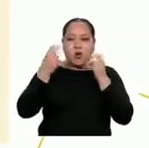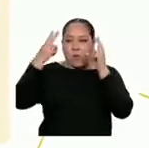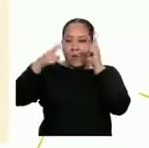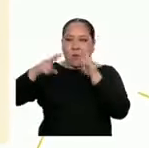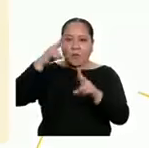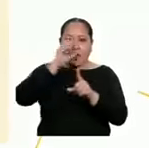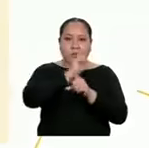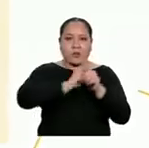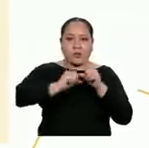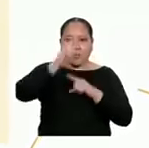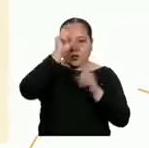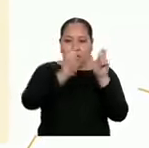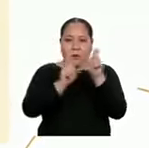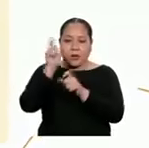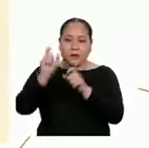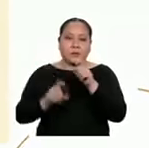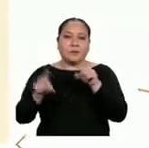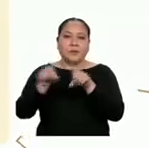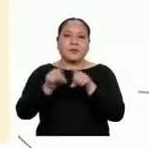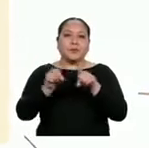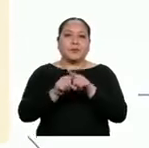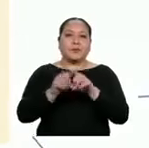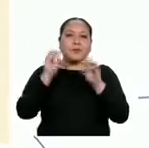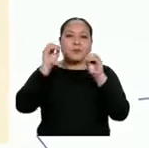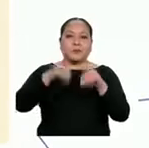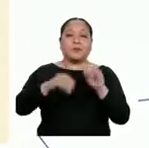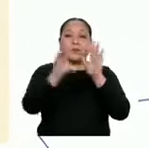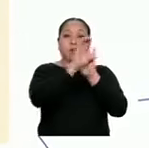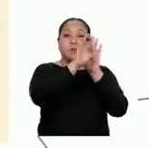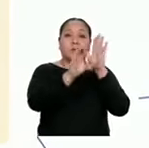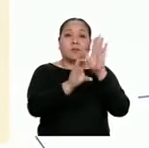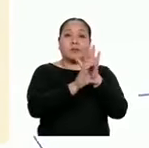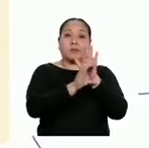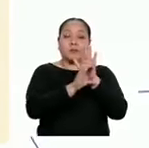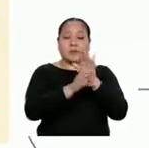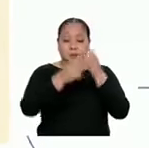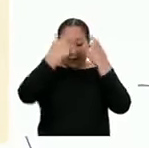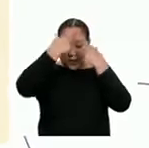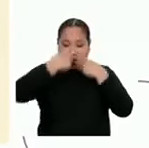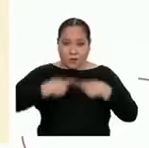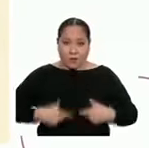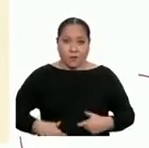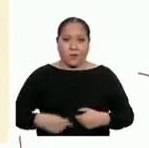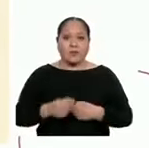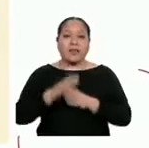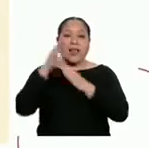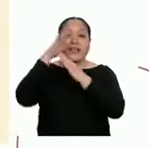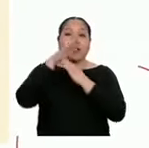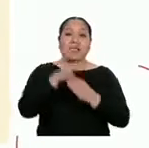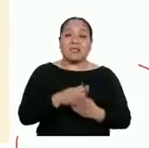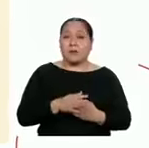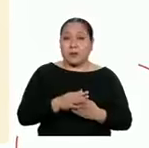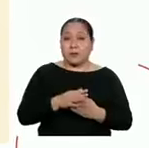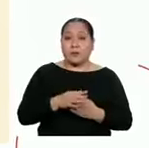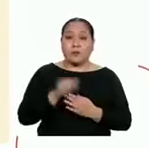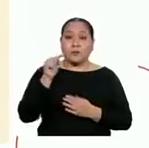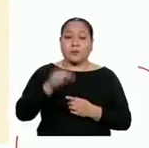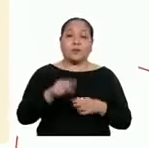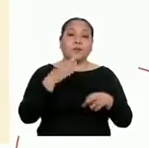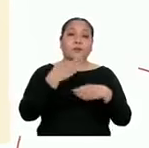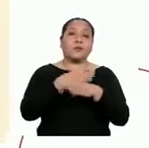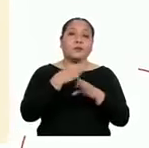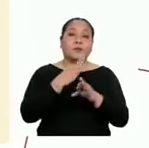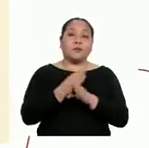las sociedades humanas y de la constitución misma del ser humano. La discriminación es una forma